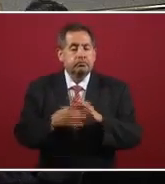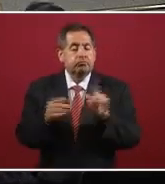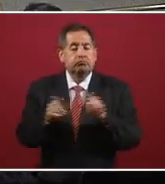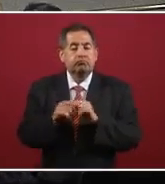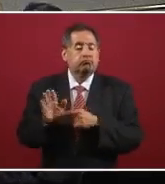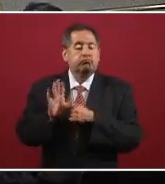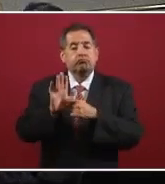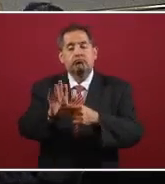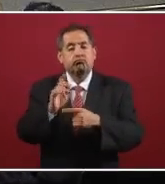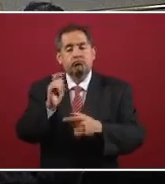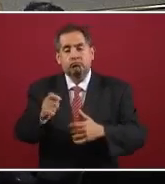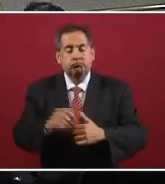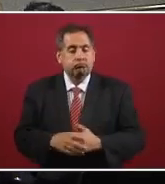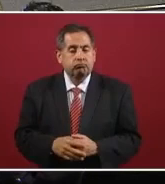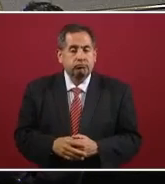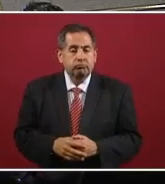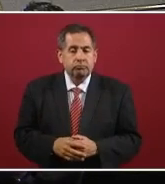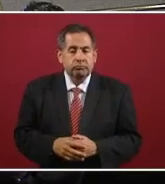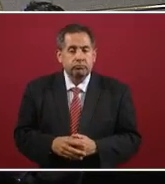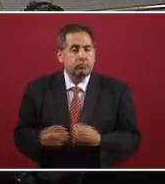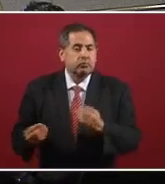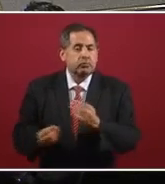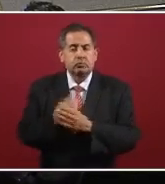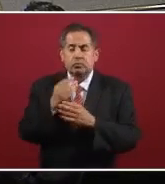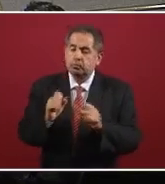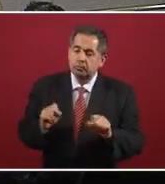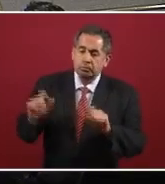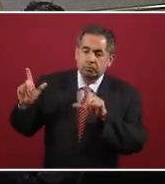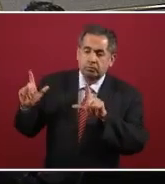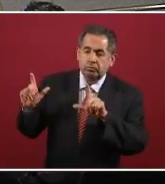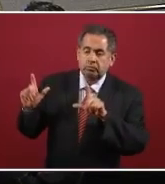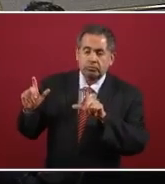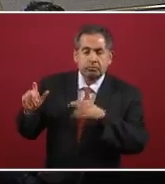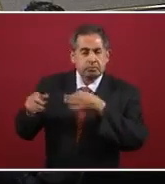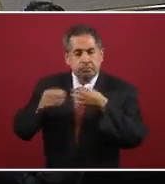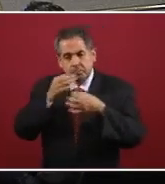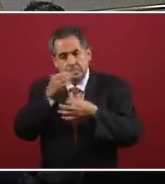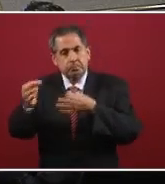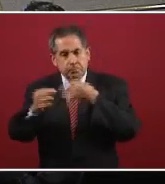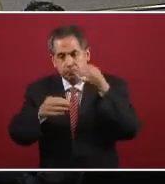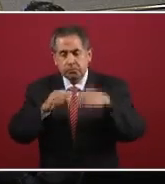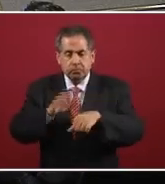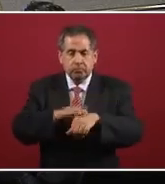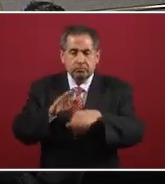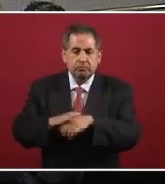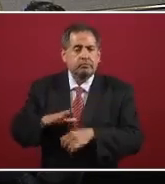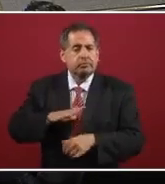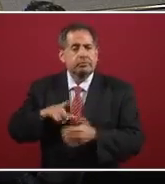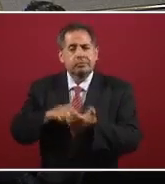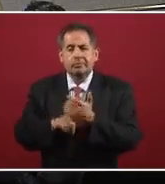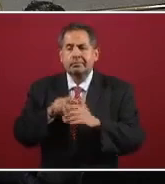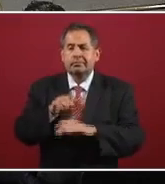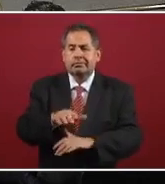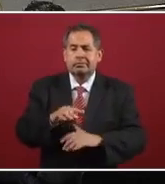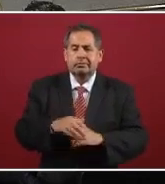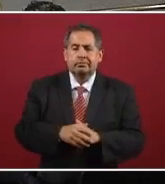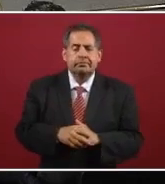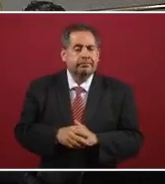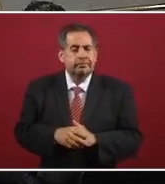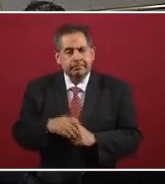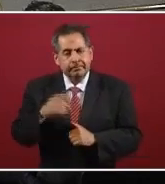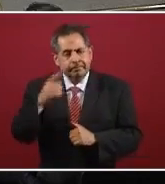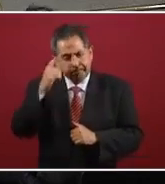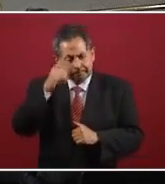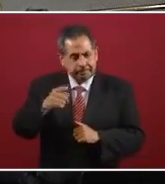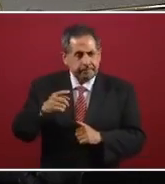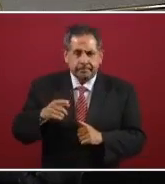presentar los nuevos mensajes y carteles que hay sobre la campaña en esta etapa.